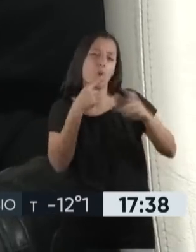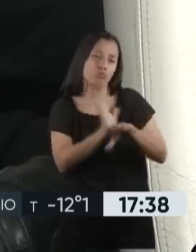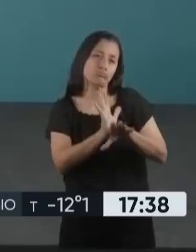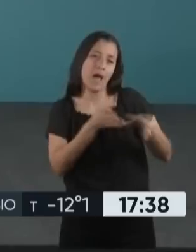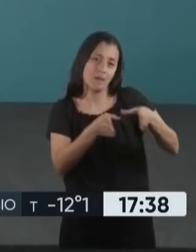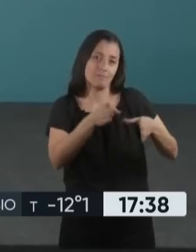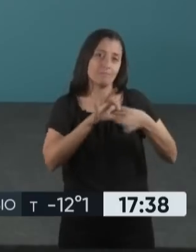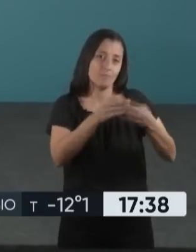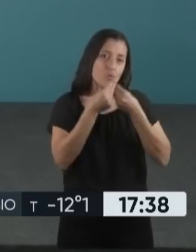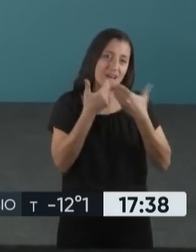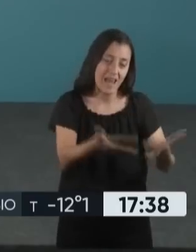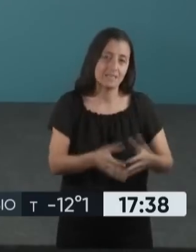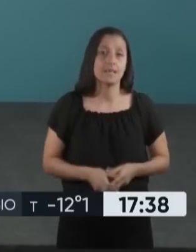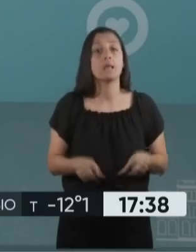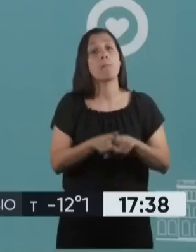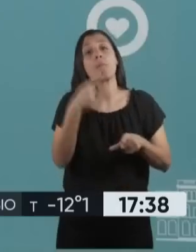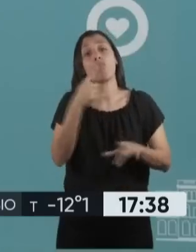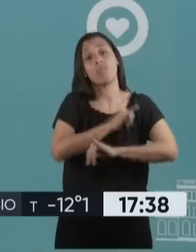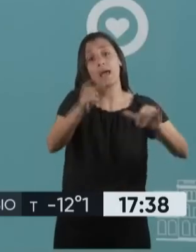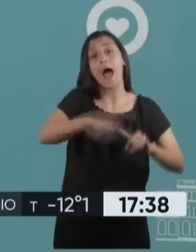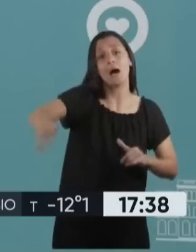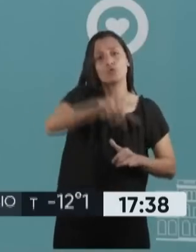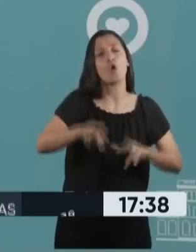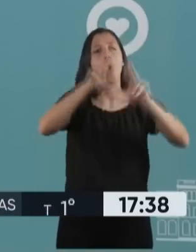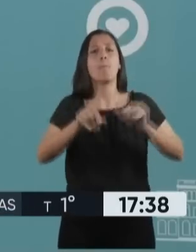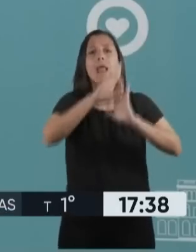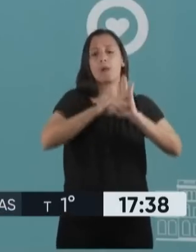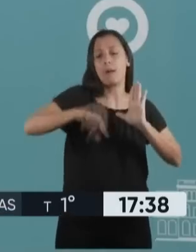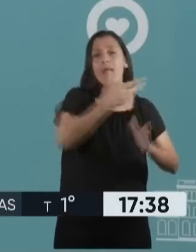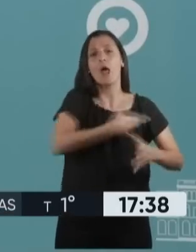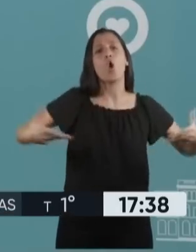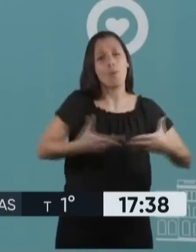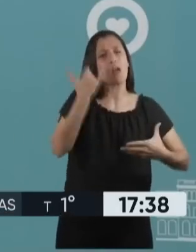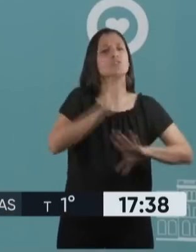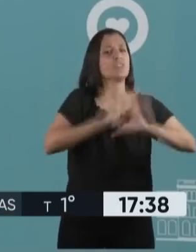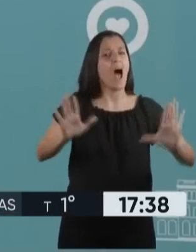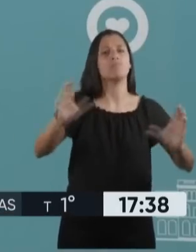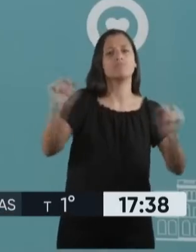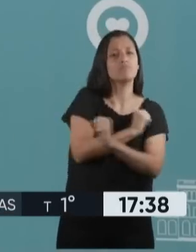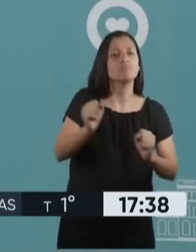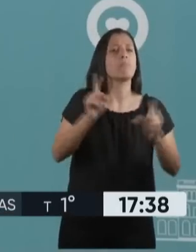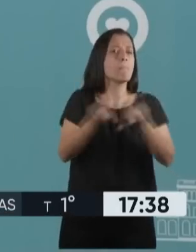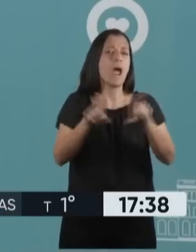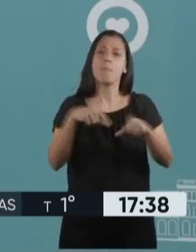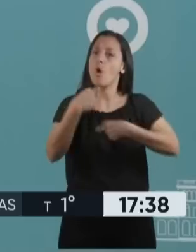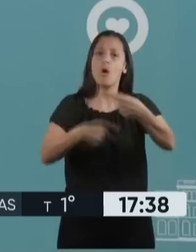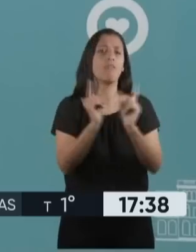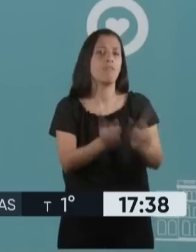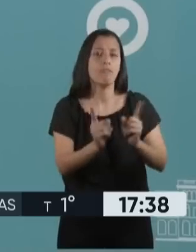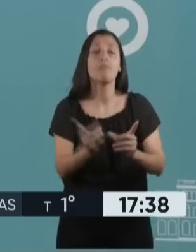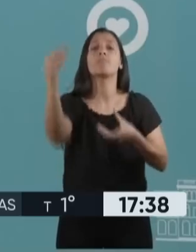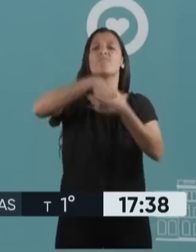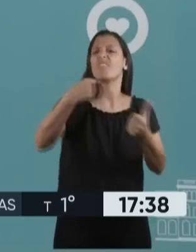Gracias. Muchas gracias. Tal como les dije al principio, el programa económico del Gobierno está completamente ratificado y sigue su rumbo. El programa económico